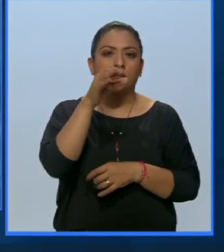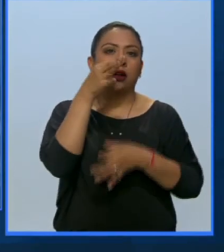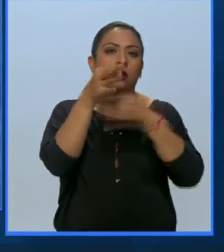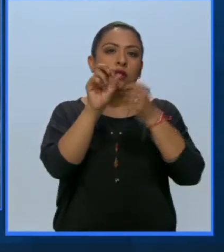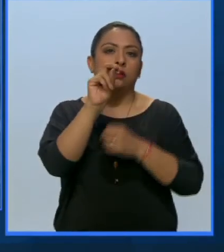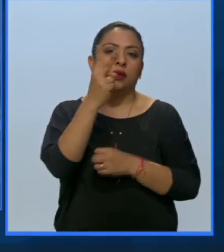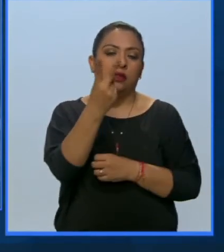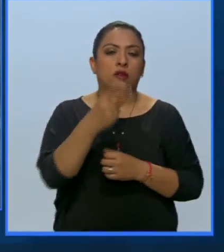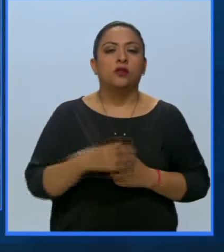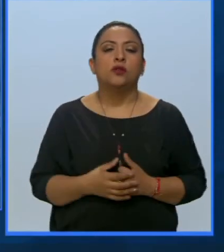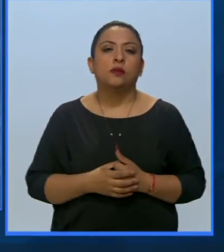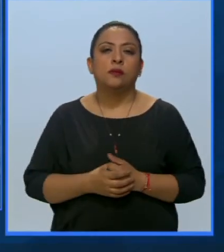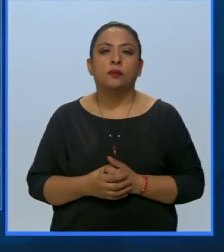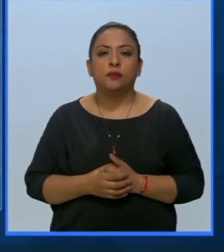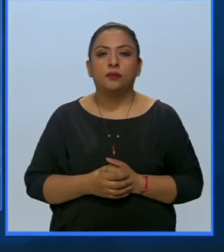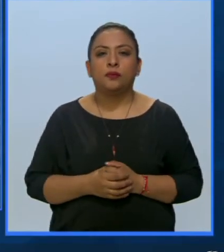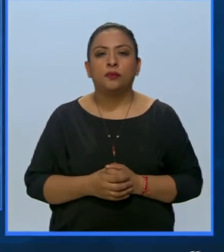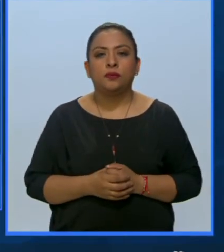Noticias 22.